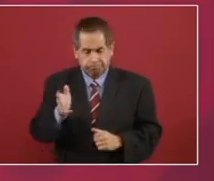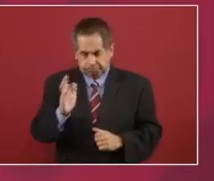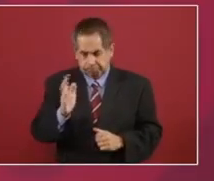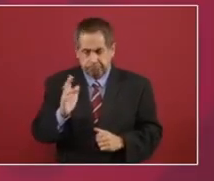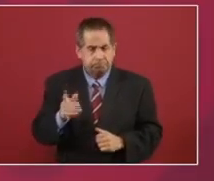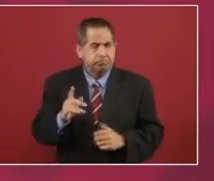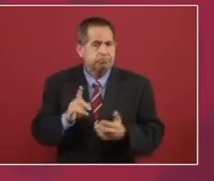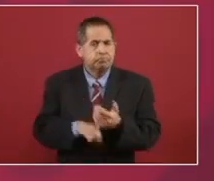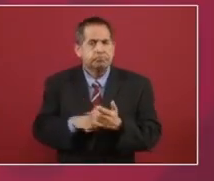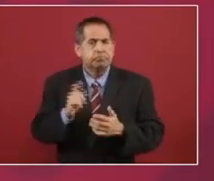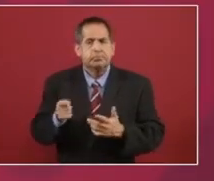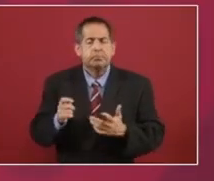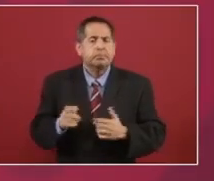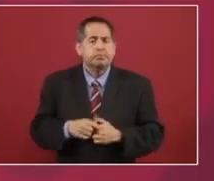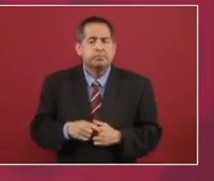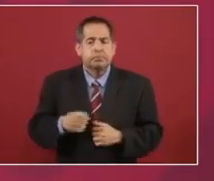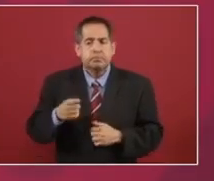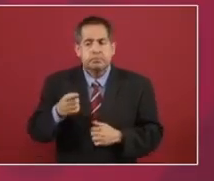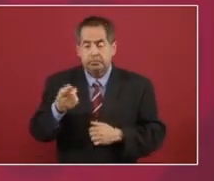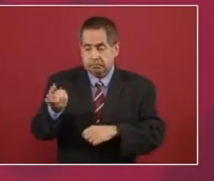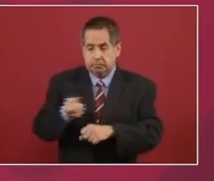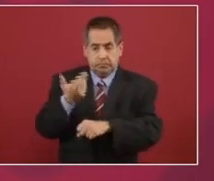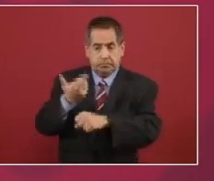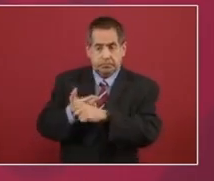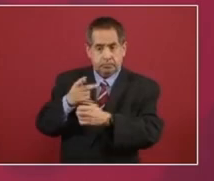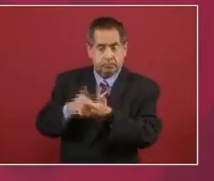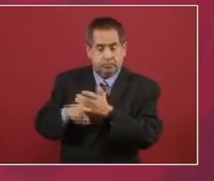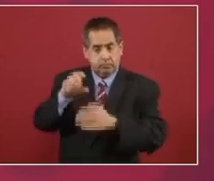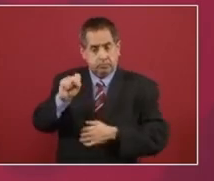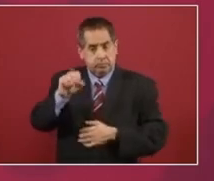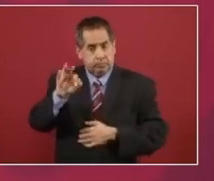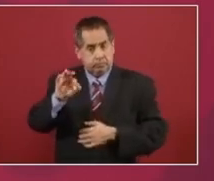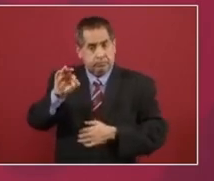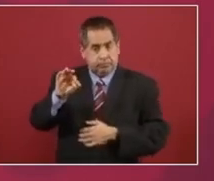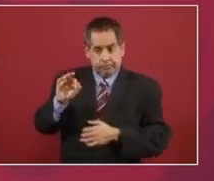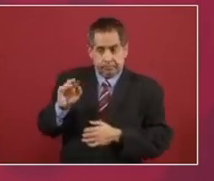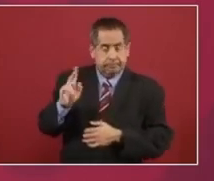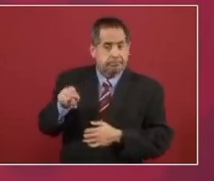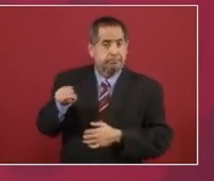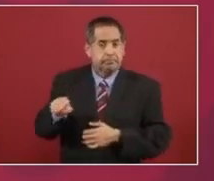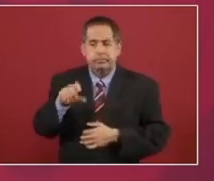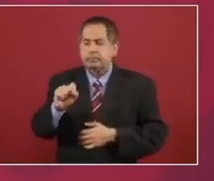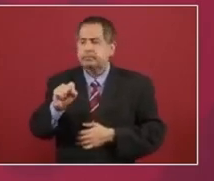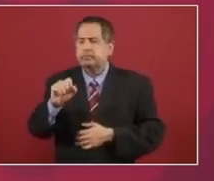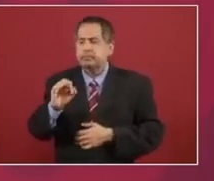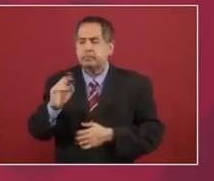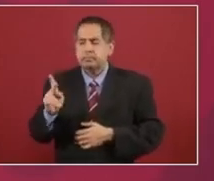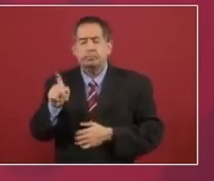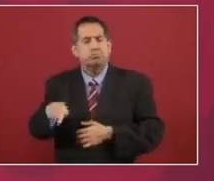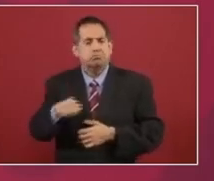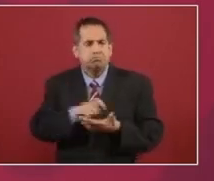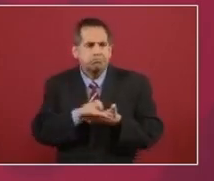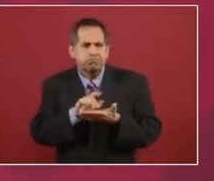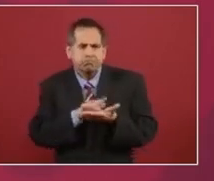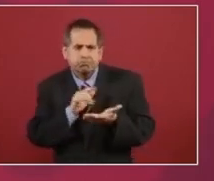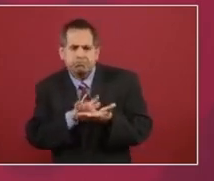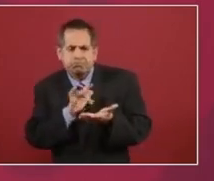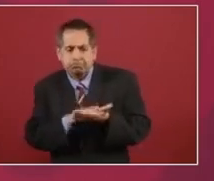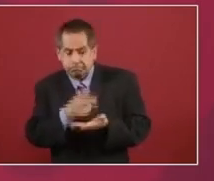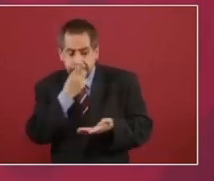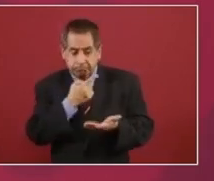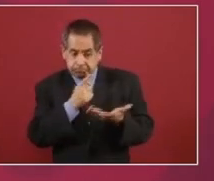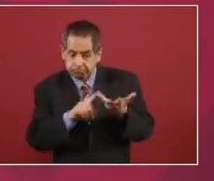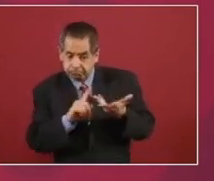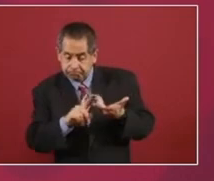ya la secretaria de la Función Pública seguramente está tomando nota de lo que